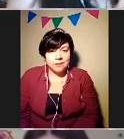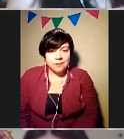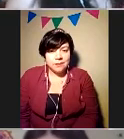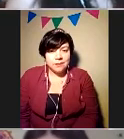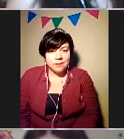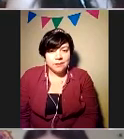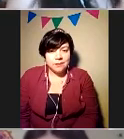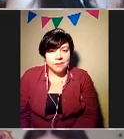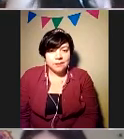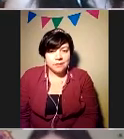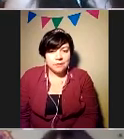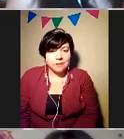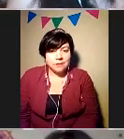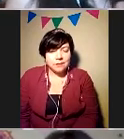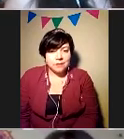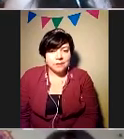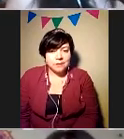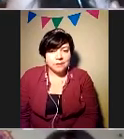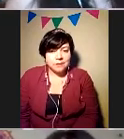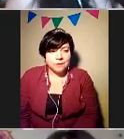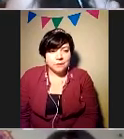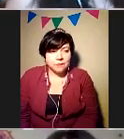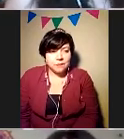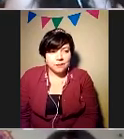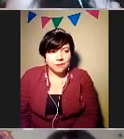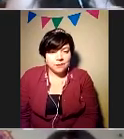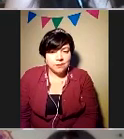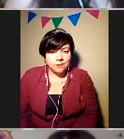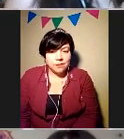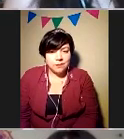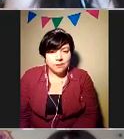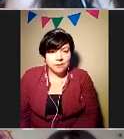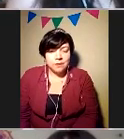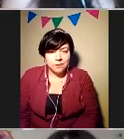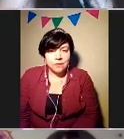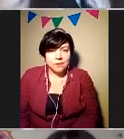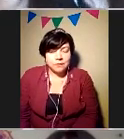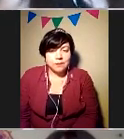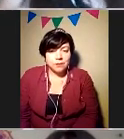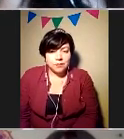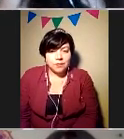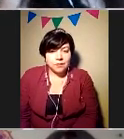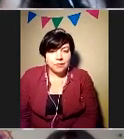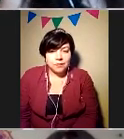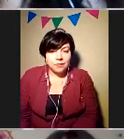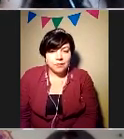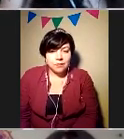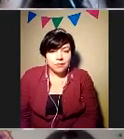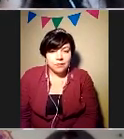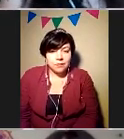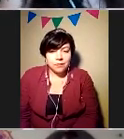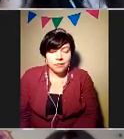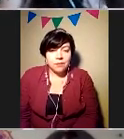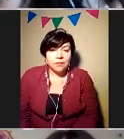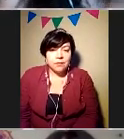poco la realidad de los migrantes dentro de España que llegan a trabajar dentro de las industrias textiles que se encuentran, y nos deja